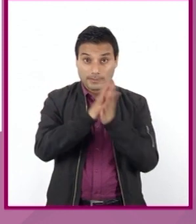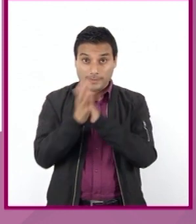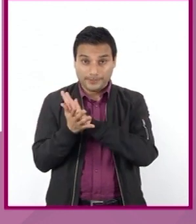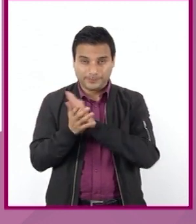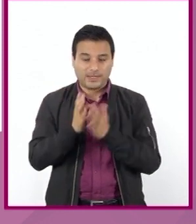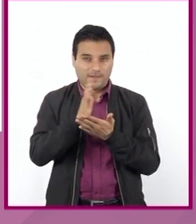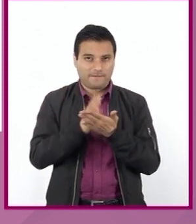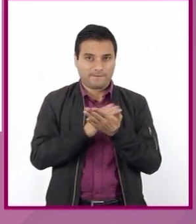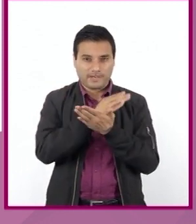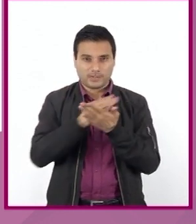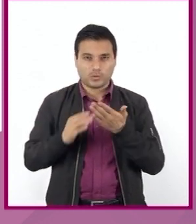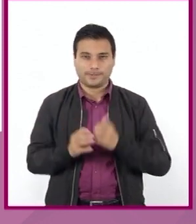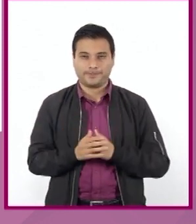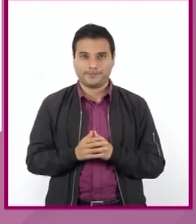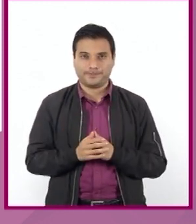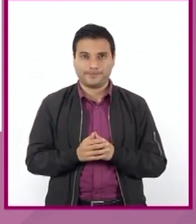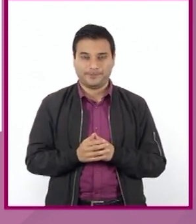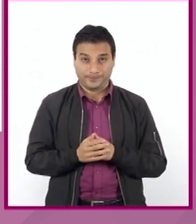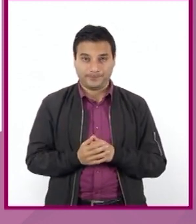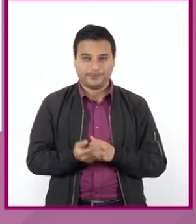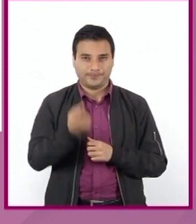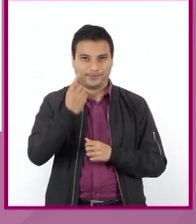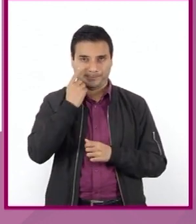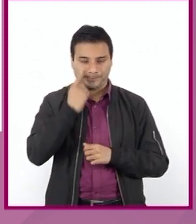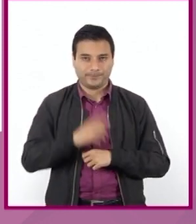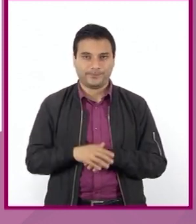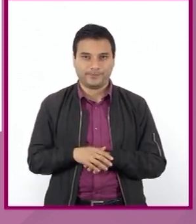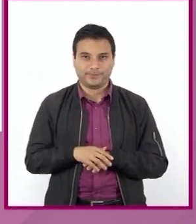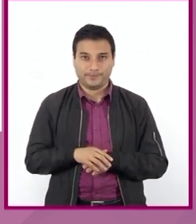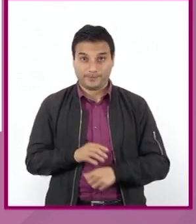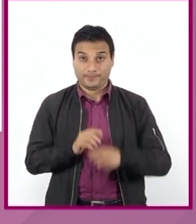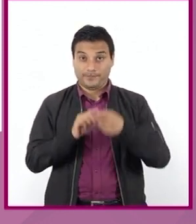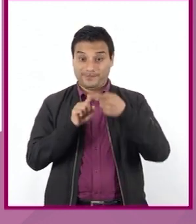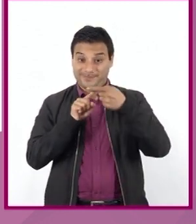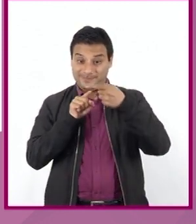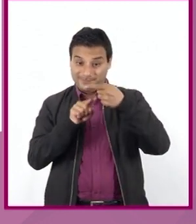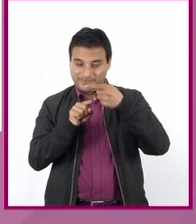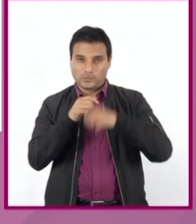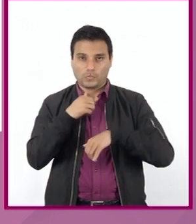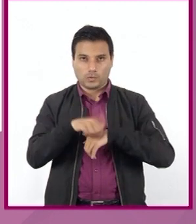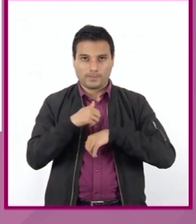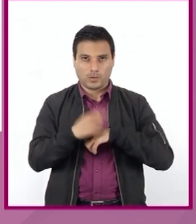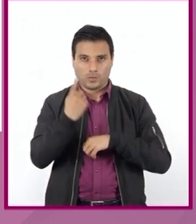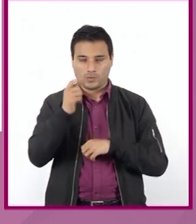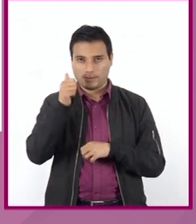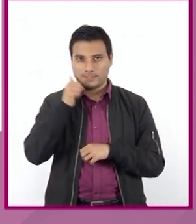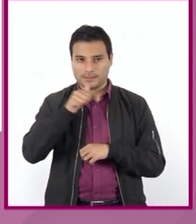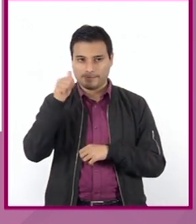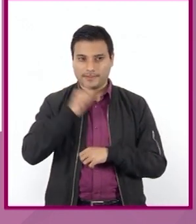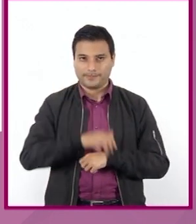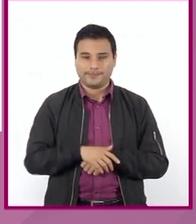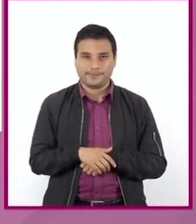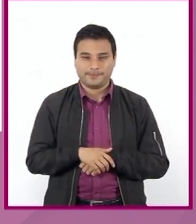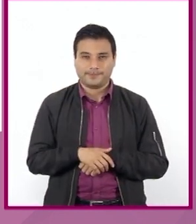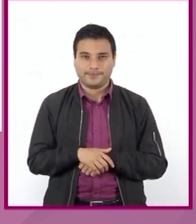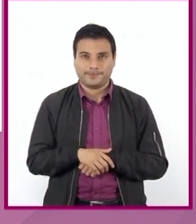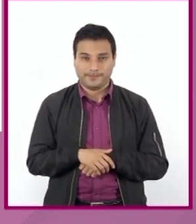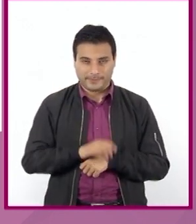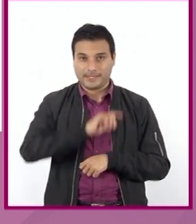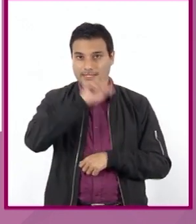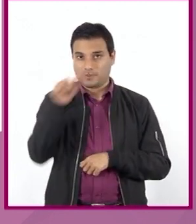fracción colocando como denominador al número 1. Para ello, aplicaremos el